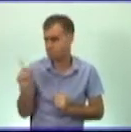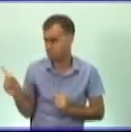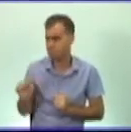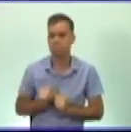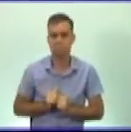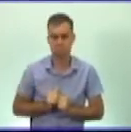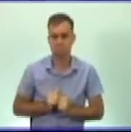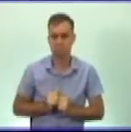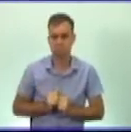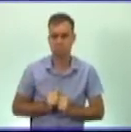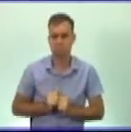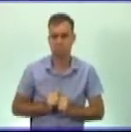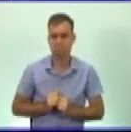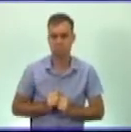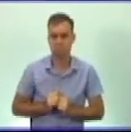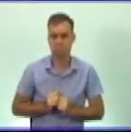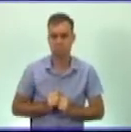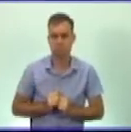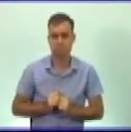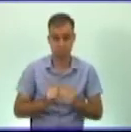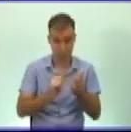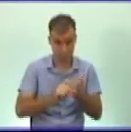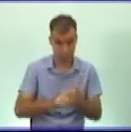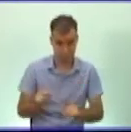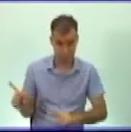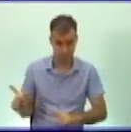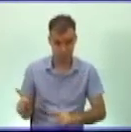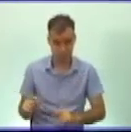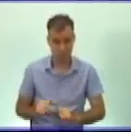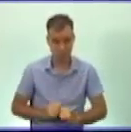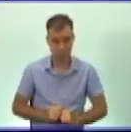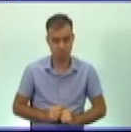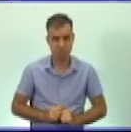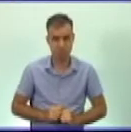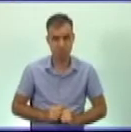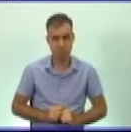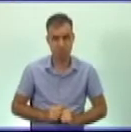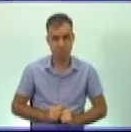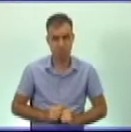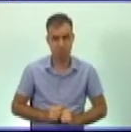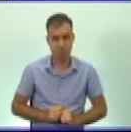cuadrado. Pueden tomar esa nota rapidito y continuamos.